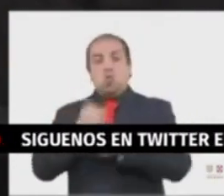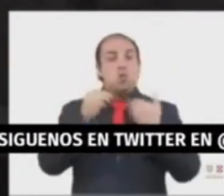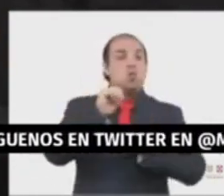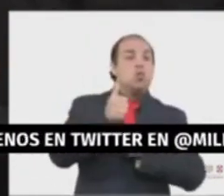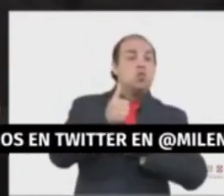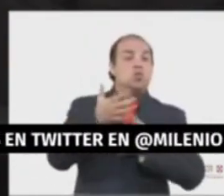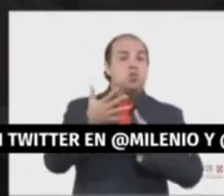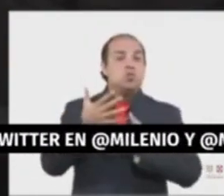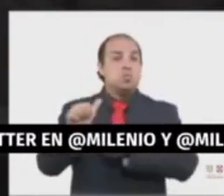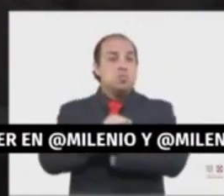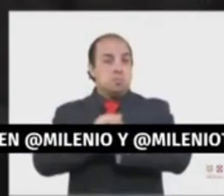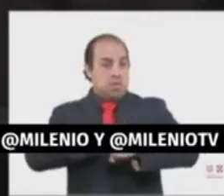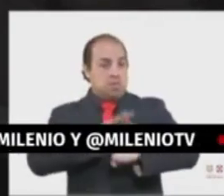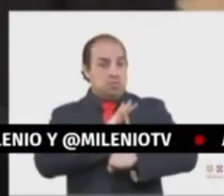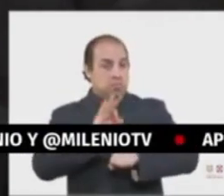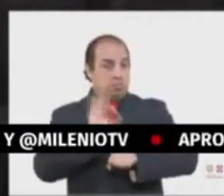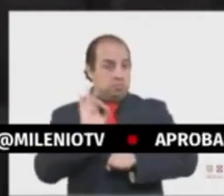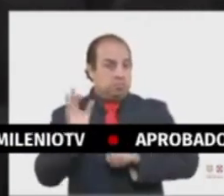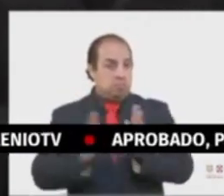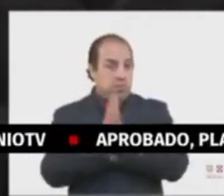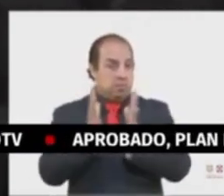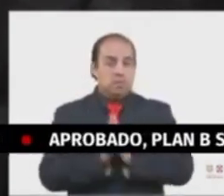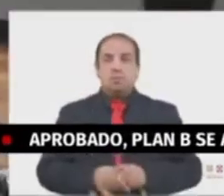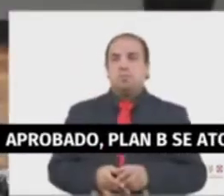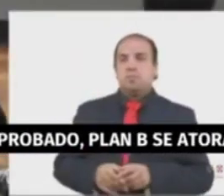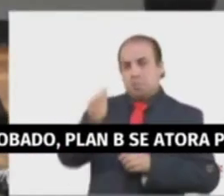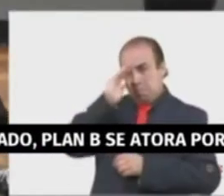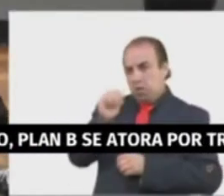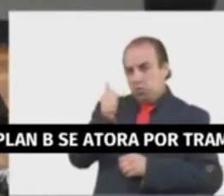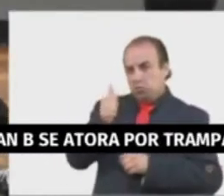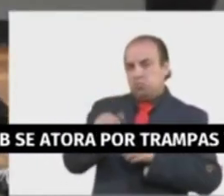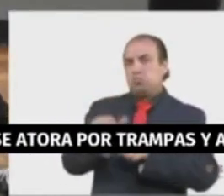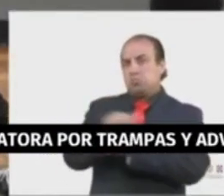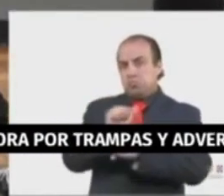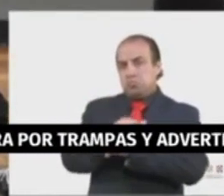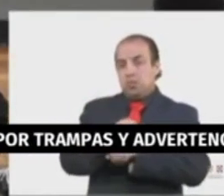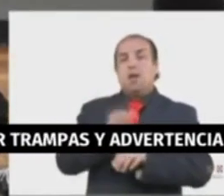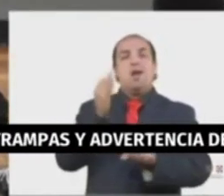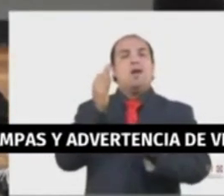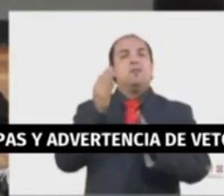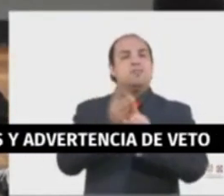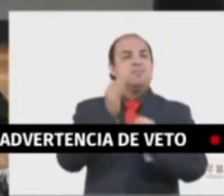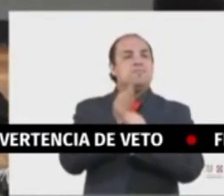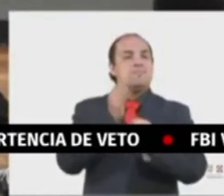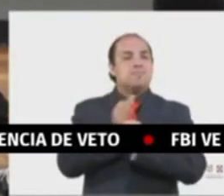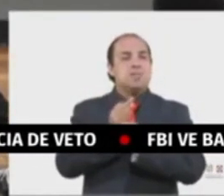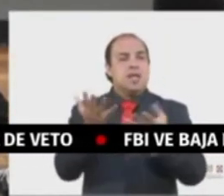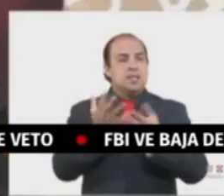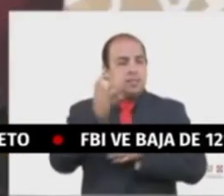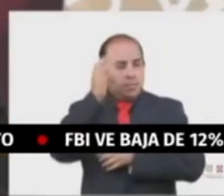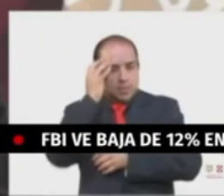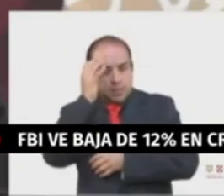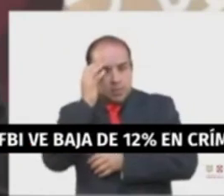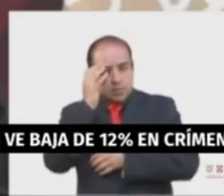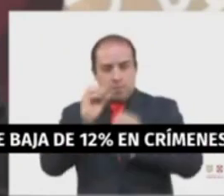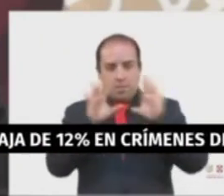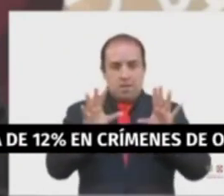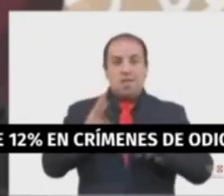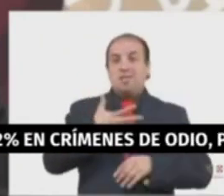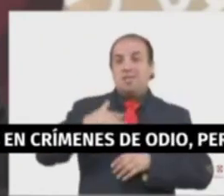vehículos más que pudieron haber participado. No estamos descartando ningún otro vehículo. Lo que vamos a hacer es trabajar en un análisis muy claro. Como saben, esto tiene apenas unas